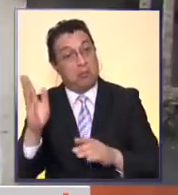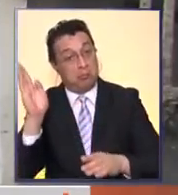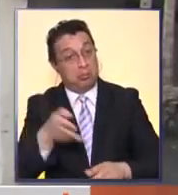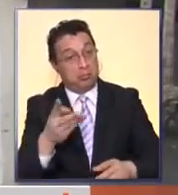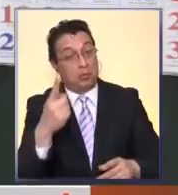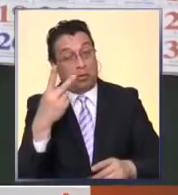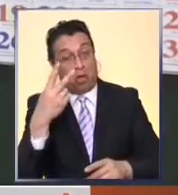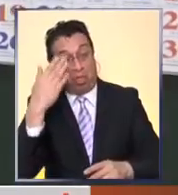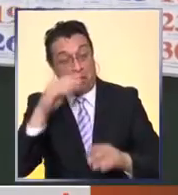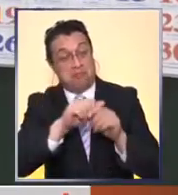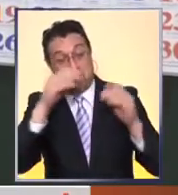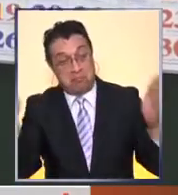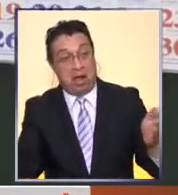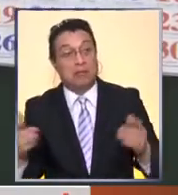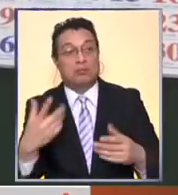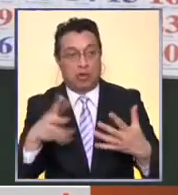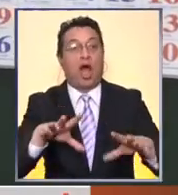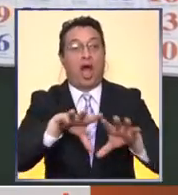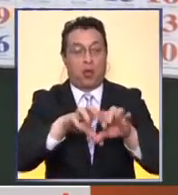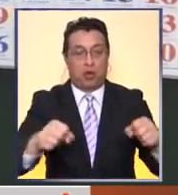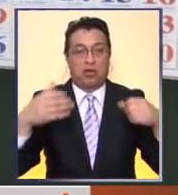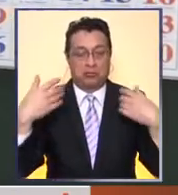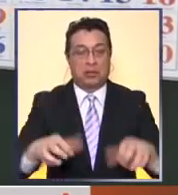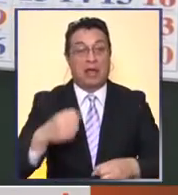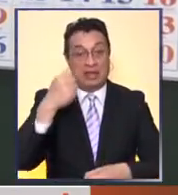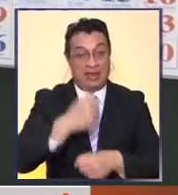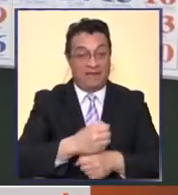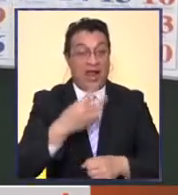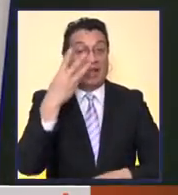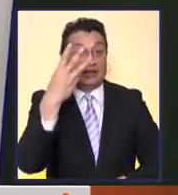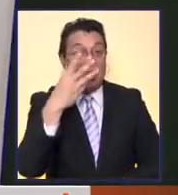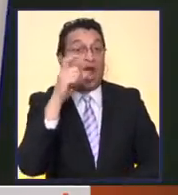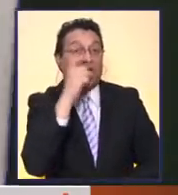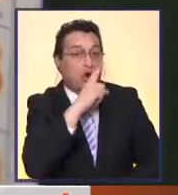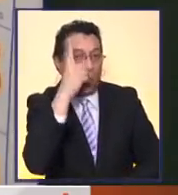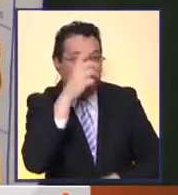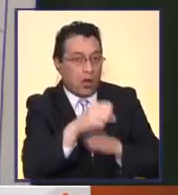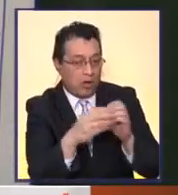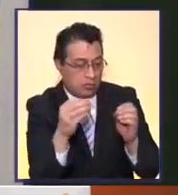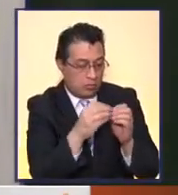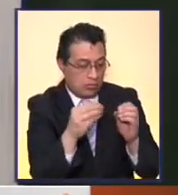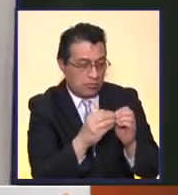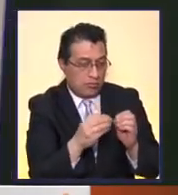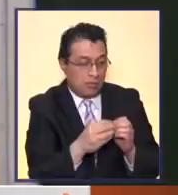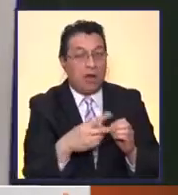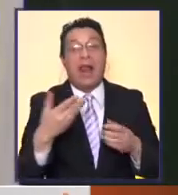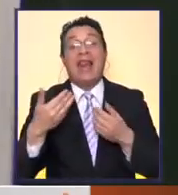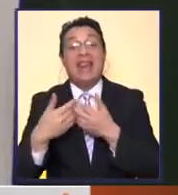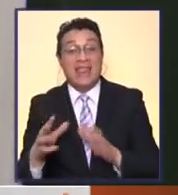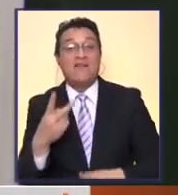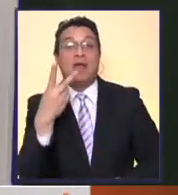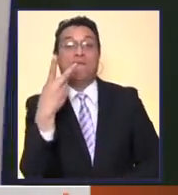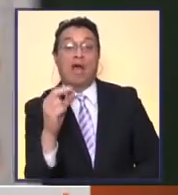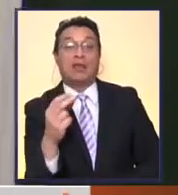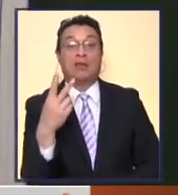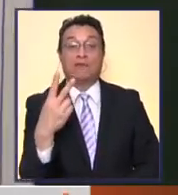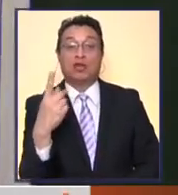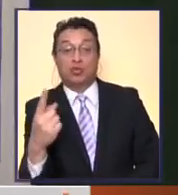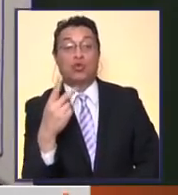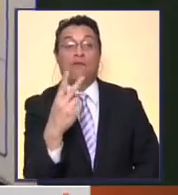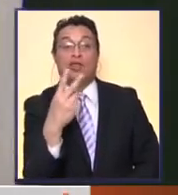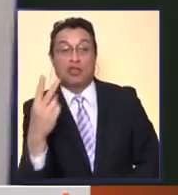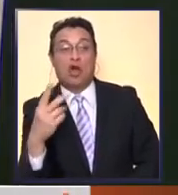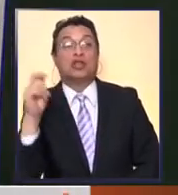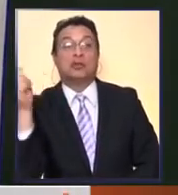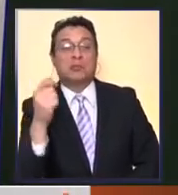en esta planta llegaron a un acuerdo para trabajar 3 feriados durante el año, para así tener libre el 20, 21 y 22 de septiembre,